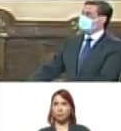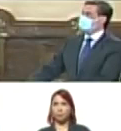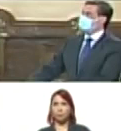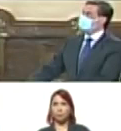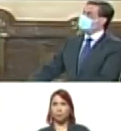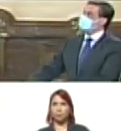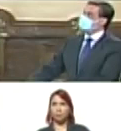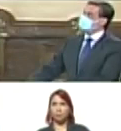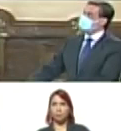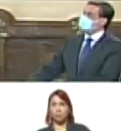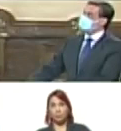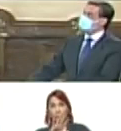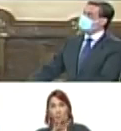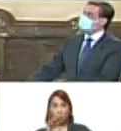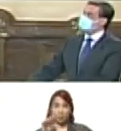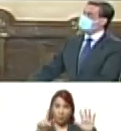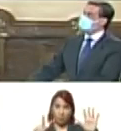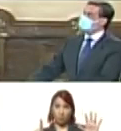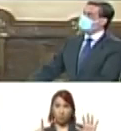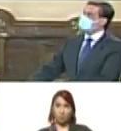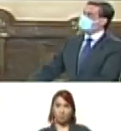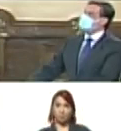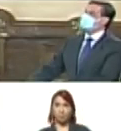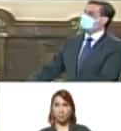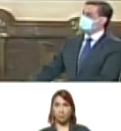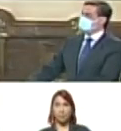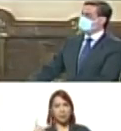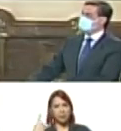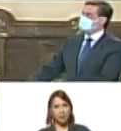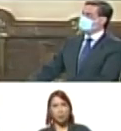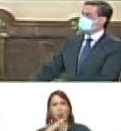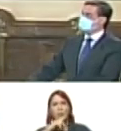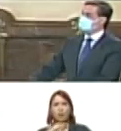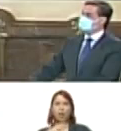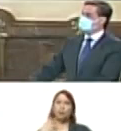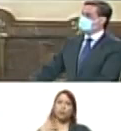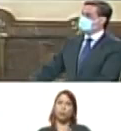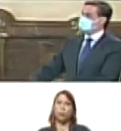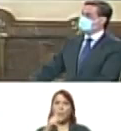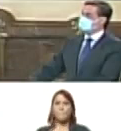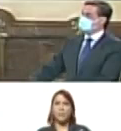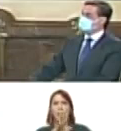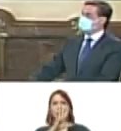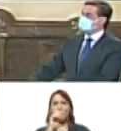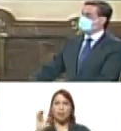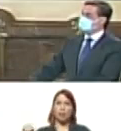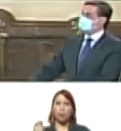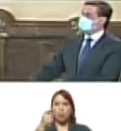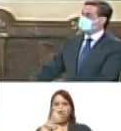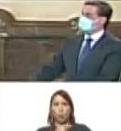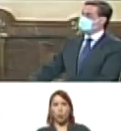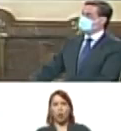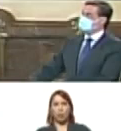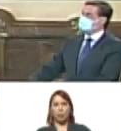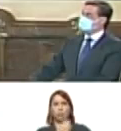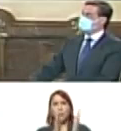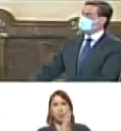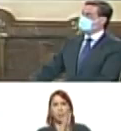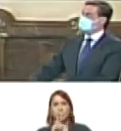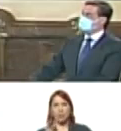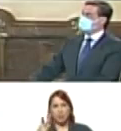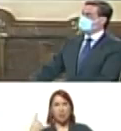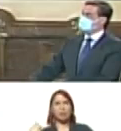En vez de 56 graduandos, deberíamos estar hablando de 1.500 graduandos de San Vicente y la Granadina, porque podemos, tenemos